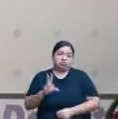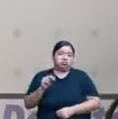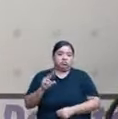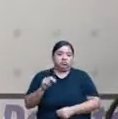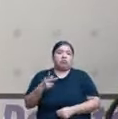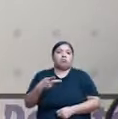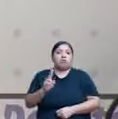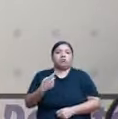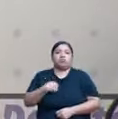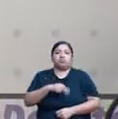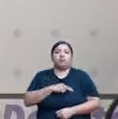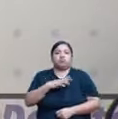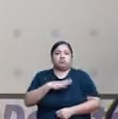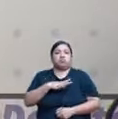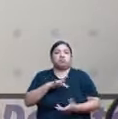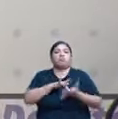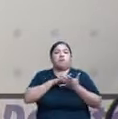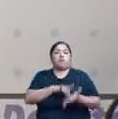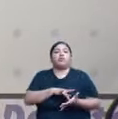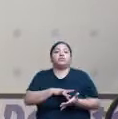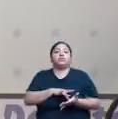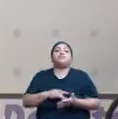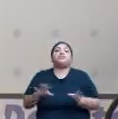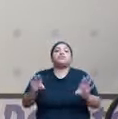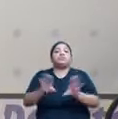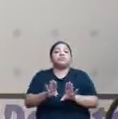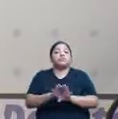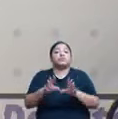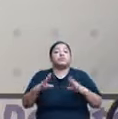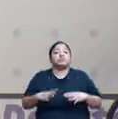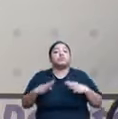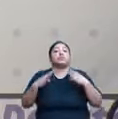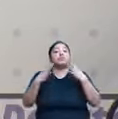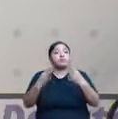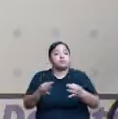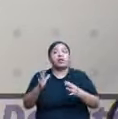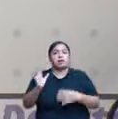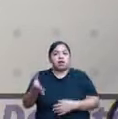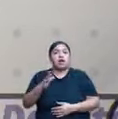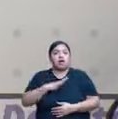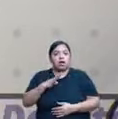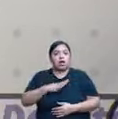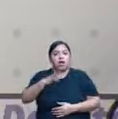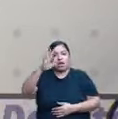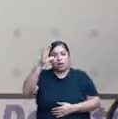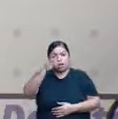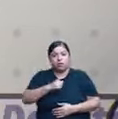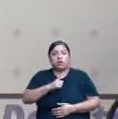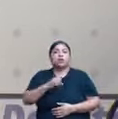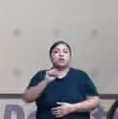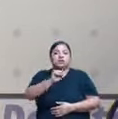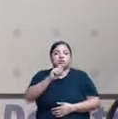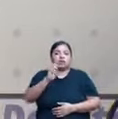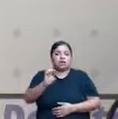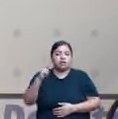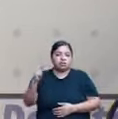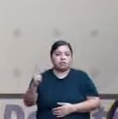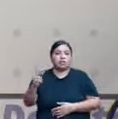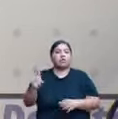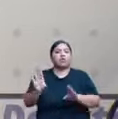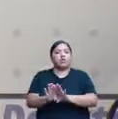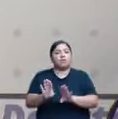coadyuvar. Primero que nada, se crearía en el municipio porque ya existe en un acuerdo de la Secretaría de Educación Pública el